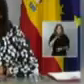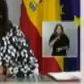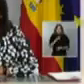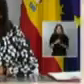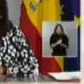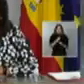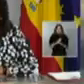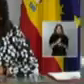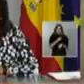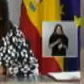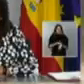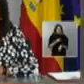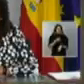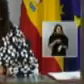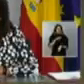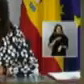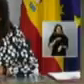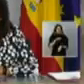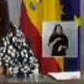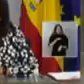se hizo hace unos años.